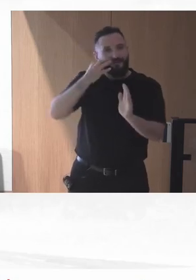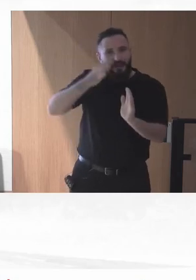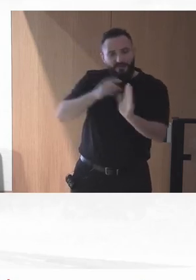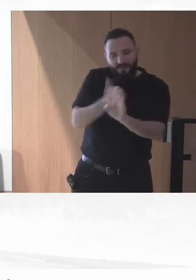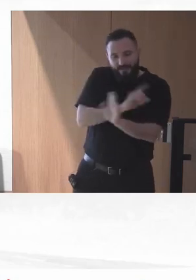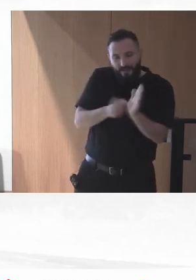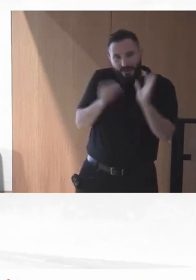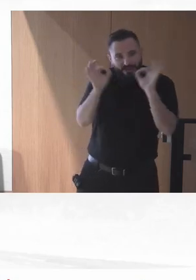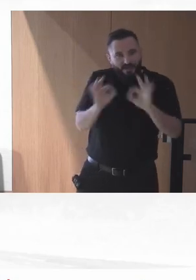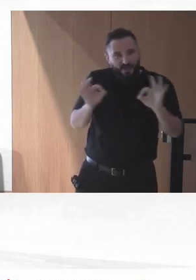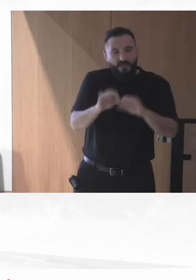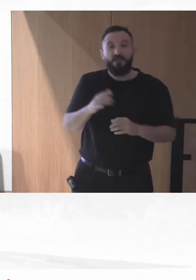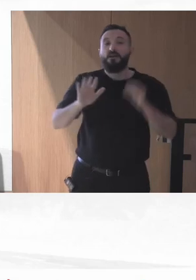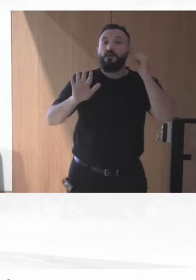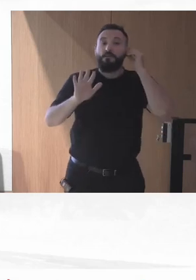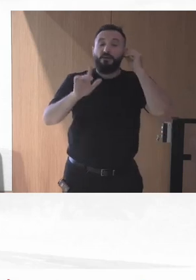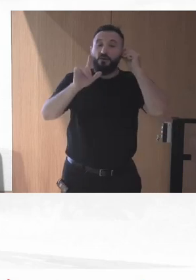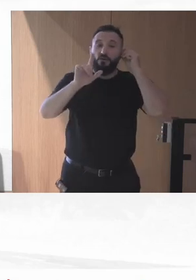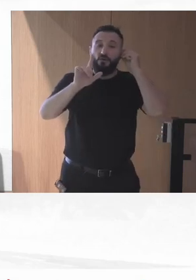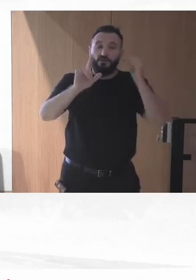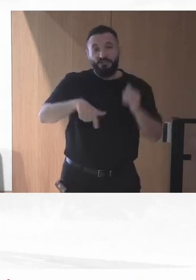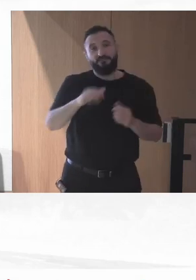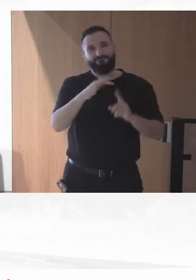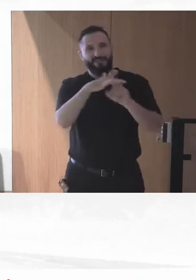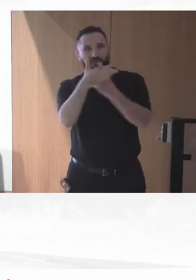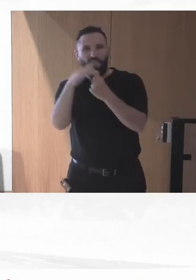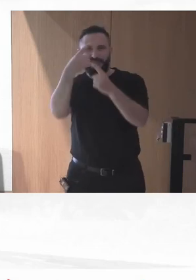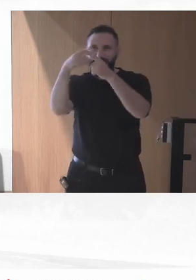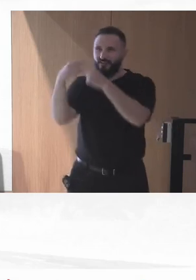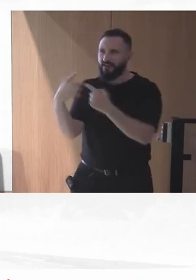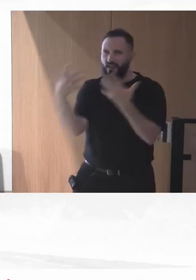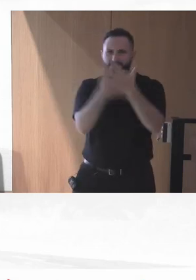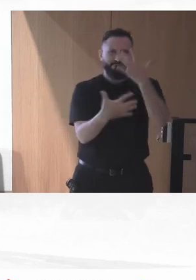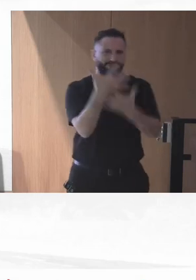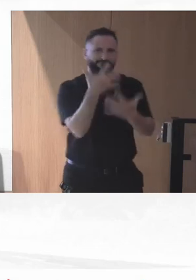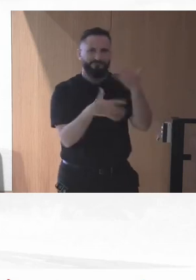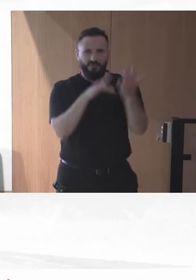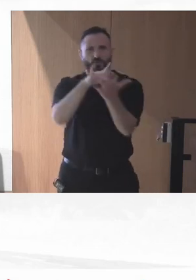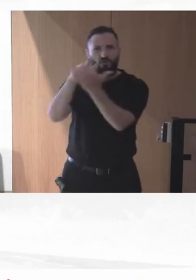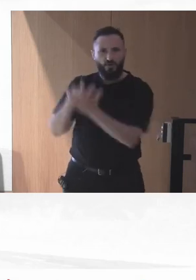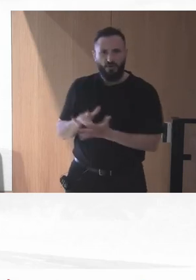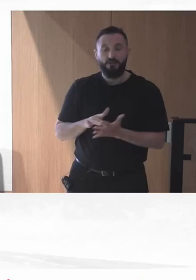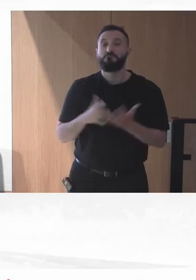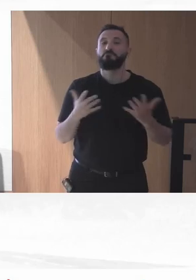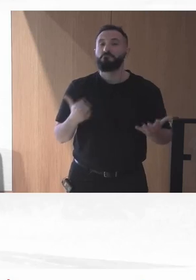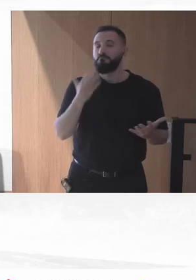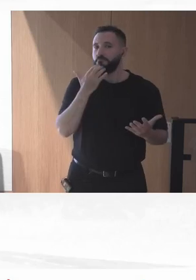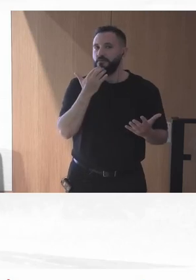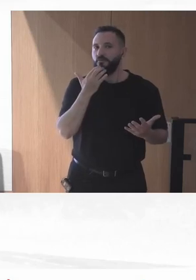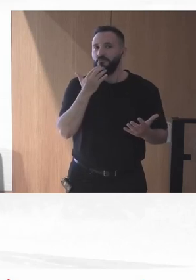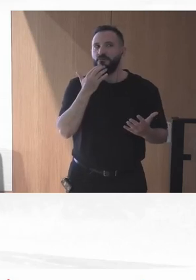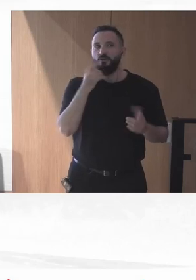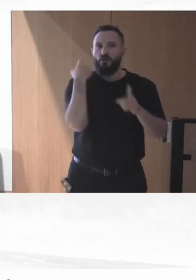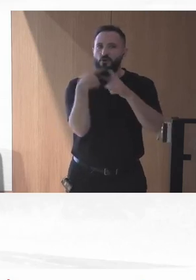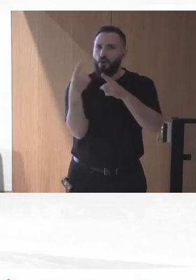establezca expresamente. Así que hay una mezcla de situaciones distintas que hemos encontrado. Hemos evidentemente detectado